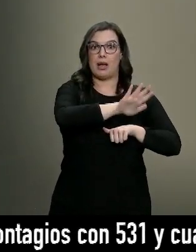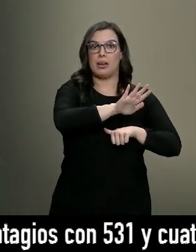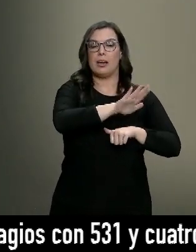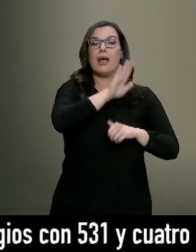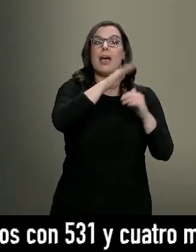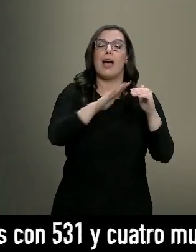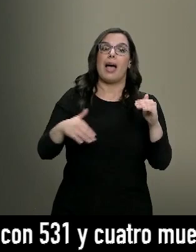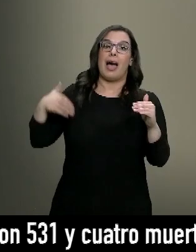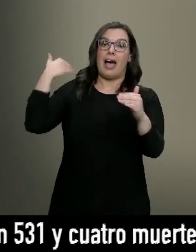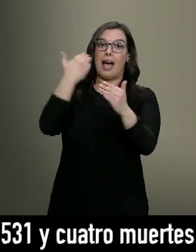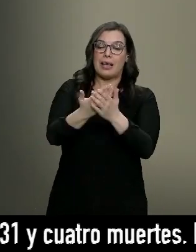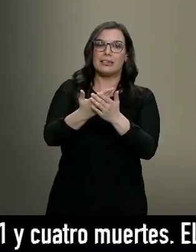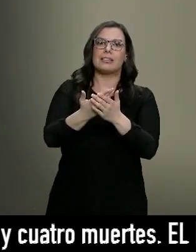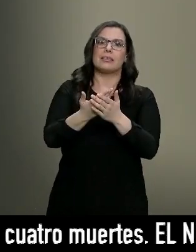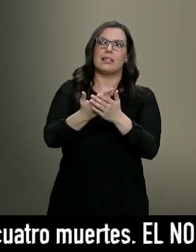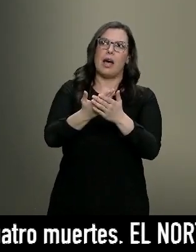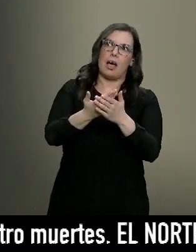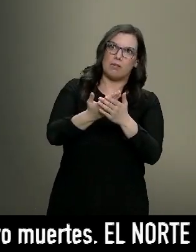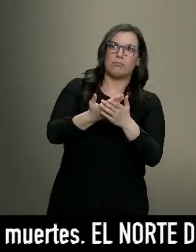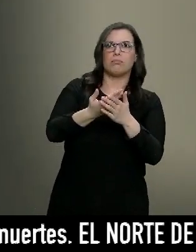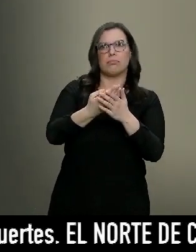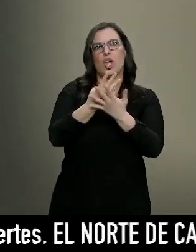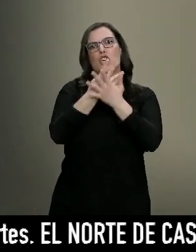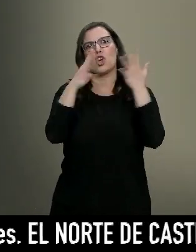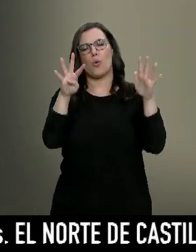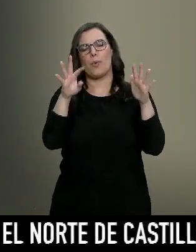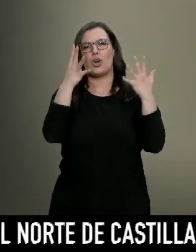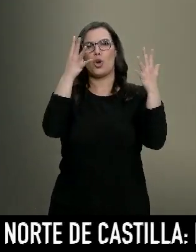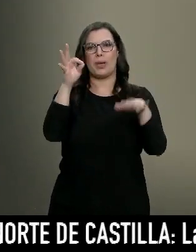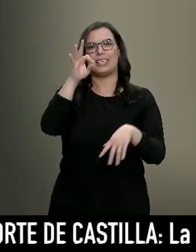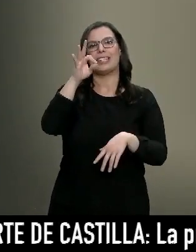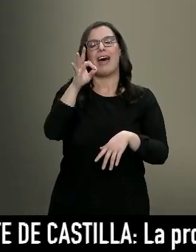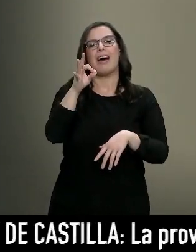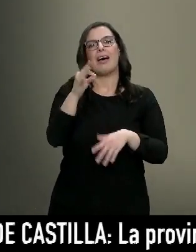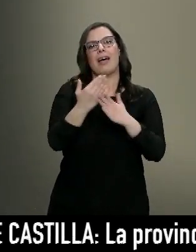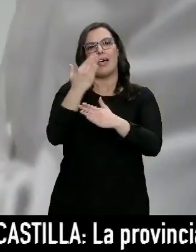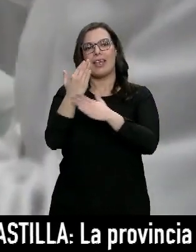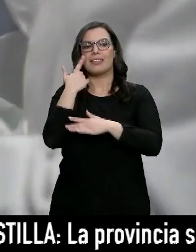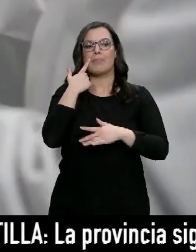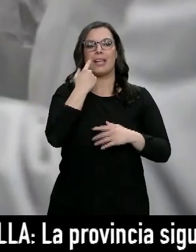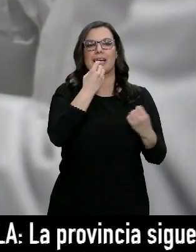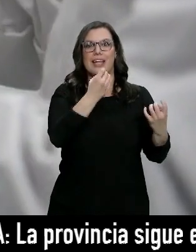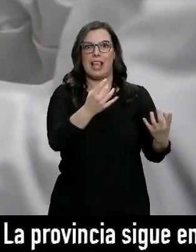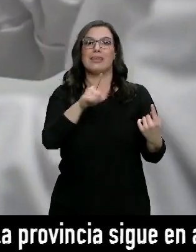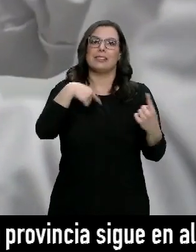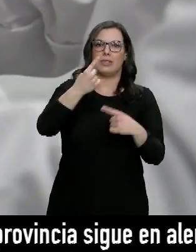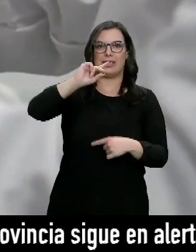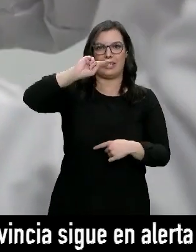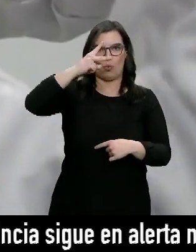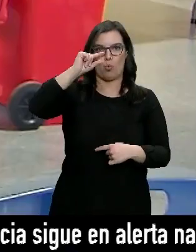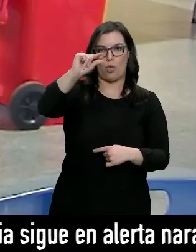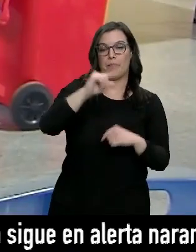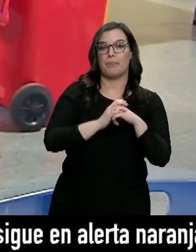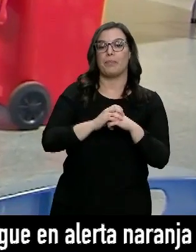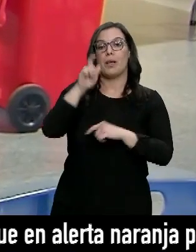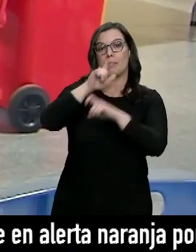la segunda dosis, al menos hasta pasados 90 días, ver cómo evoluciona la infección. Los virólogos advierten de más casos